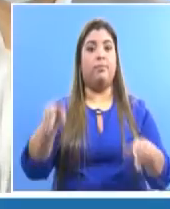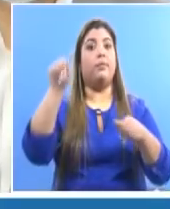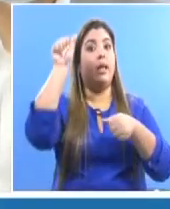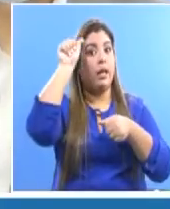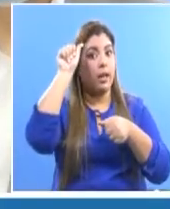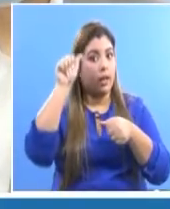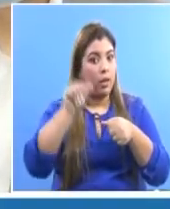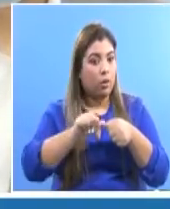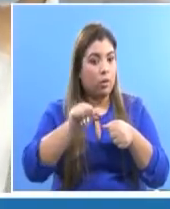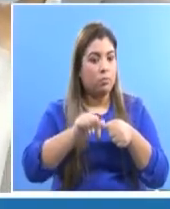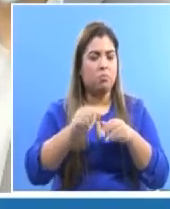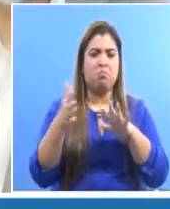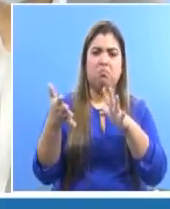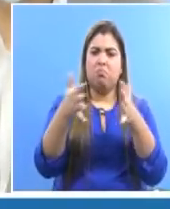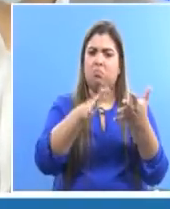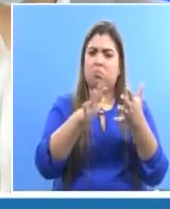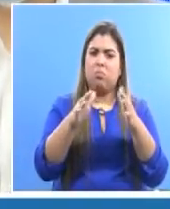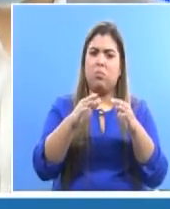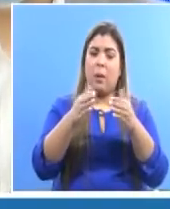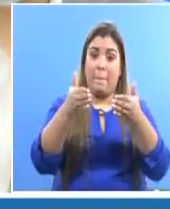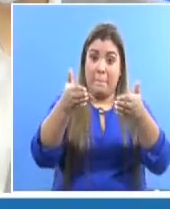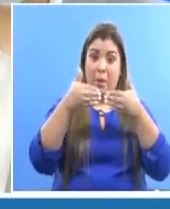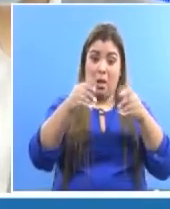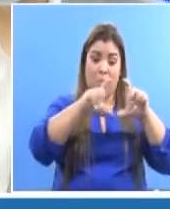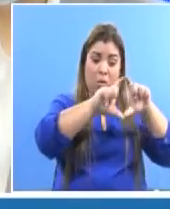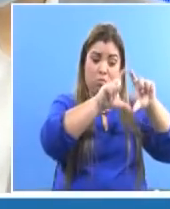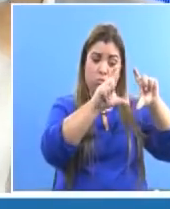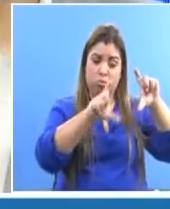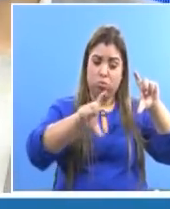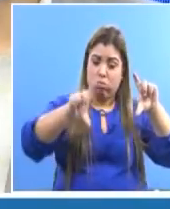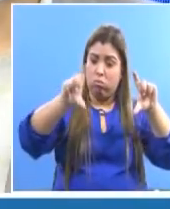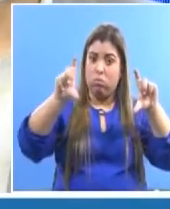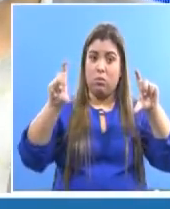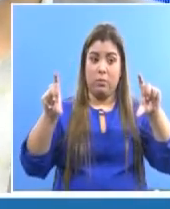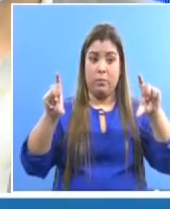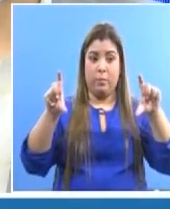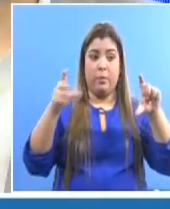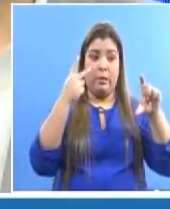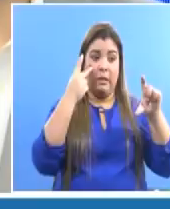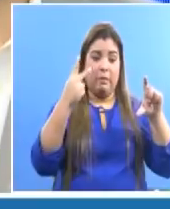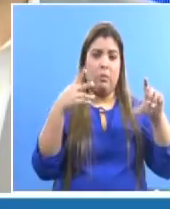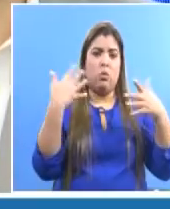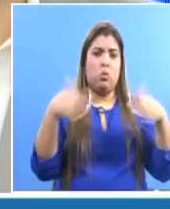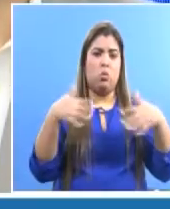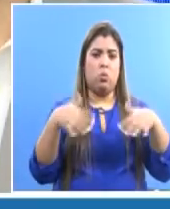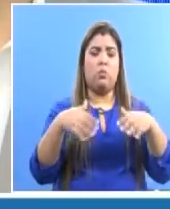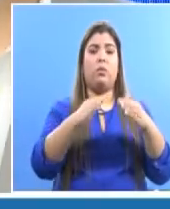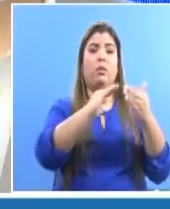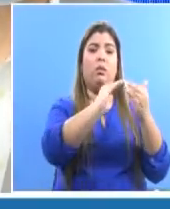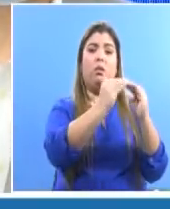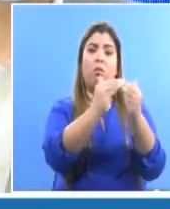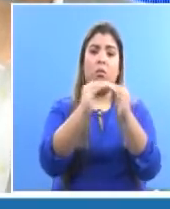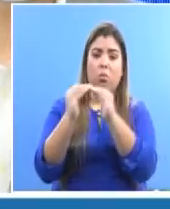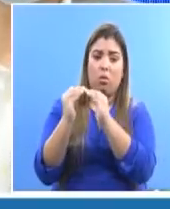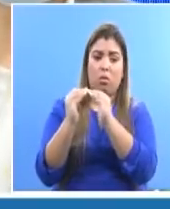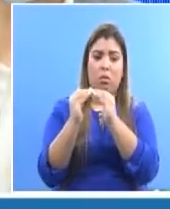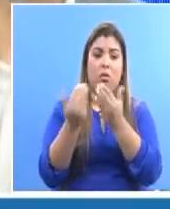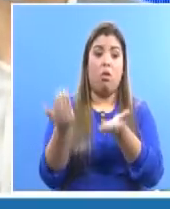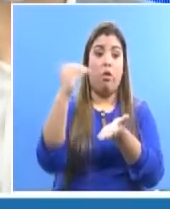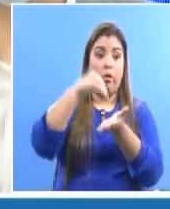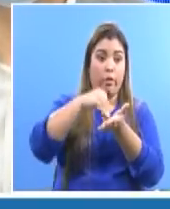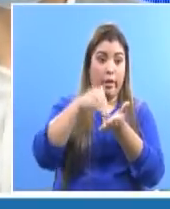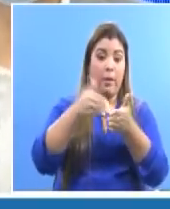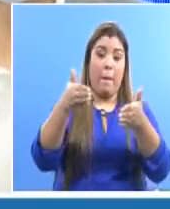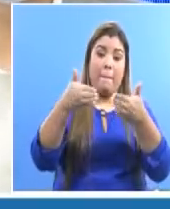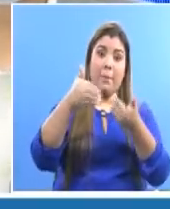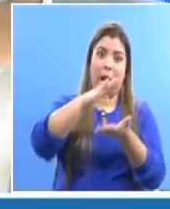que el promedio nacional en este momento, y aquí nuevamente está muy influenciado por las zonas que vemos, nuevamente Panamá